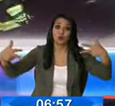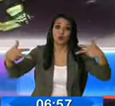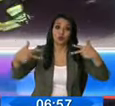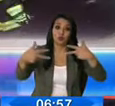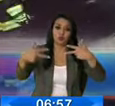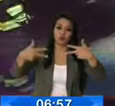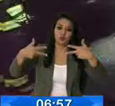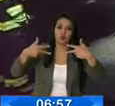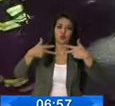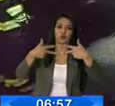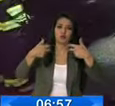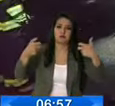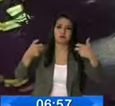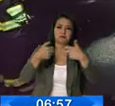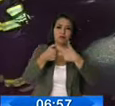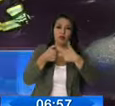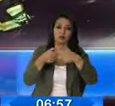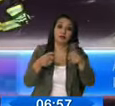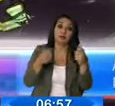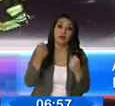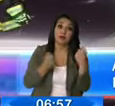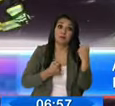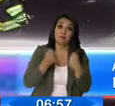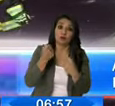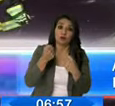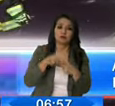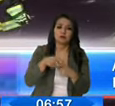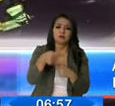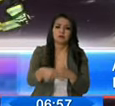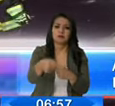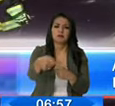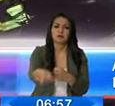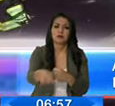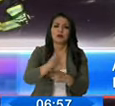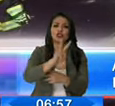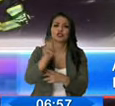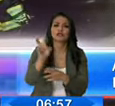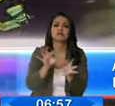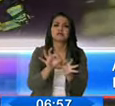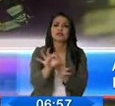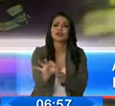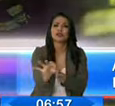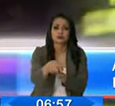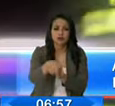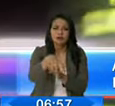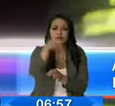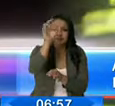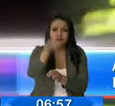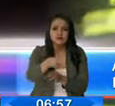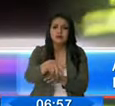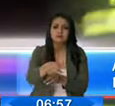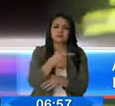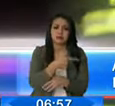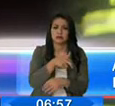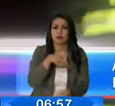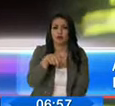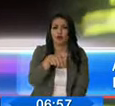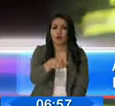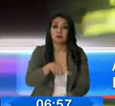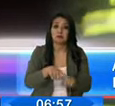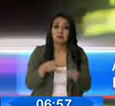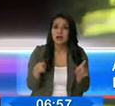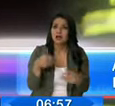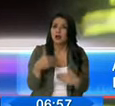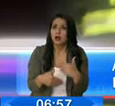blanco. Quien viajaba como copiloto del camión fue encontrado a 200 metros más allá de donde quedaron los vehículos. Salió por cuenta propia, pero